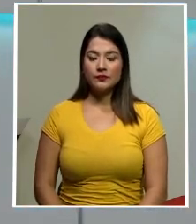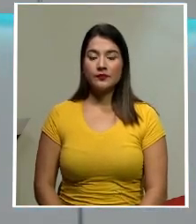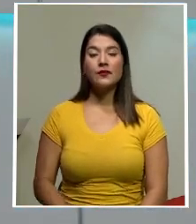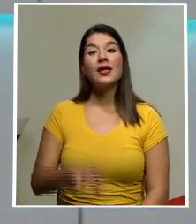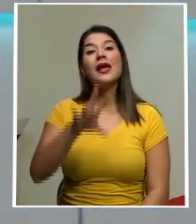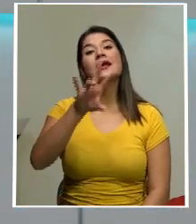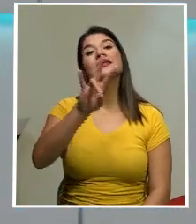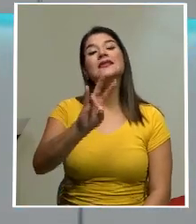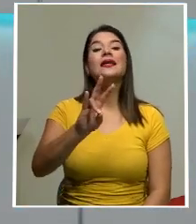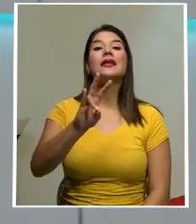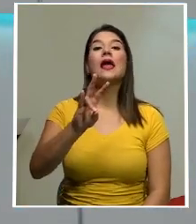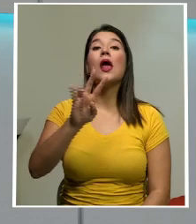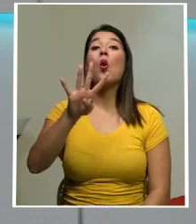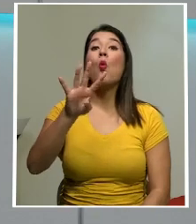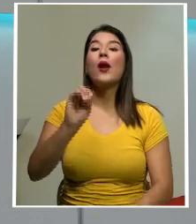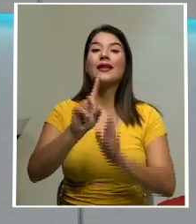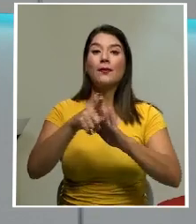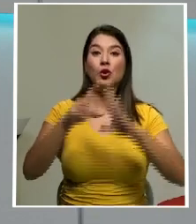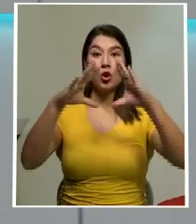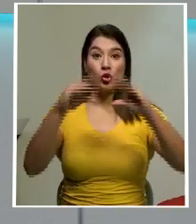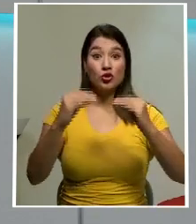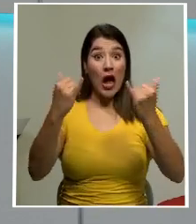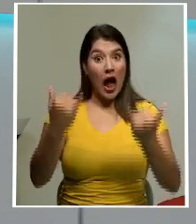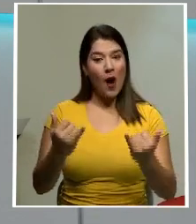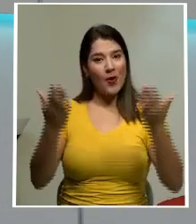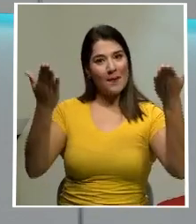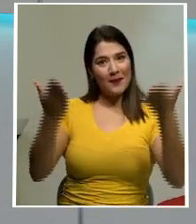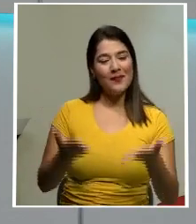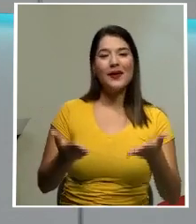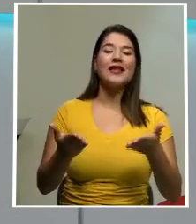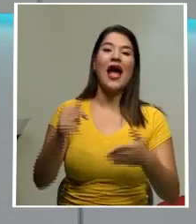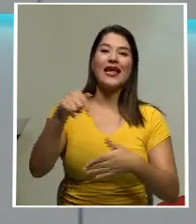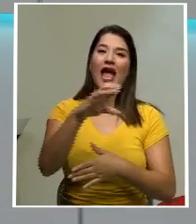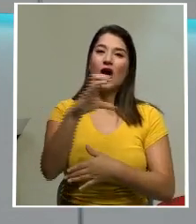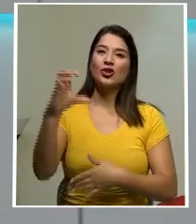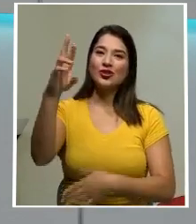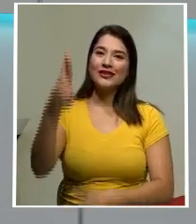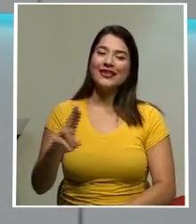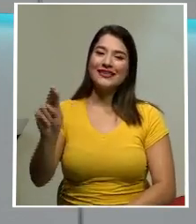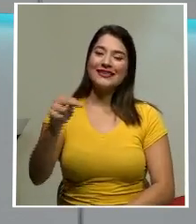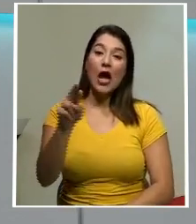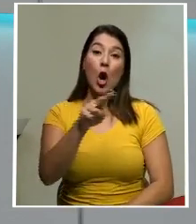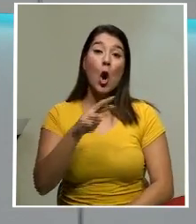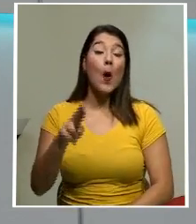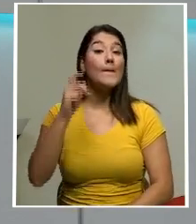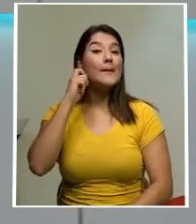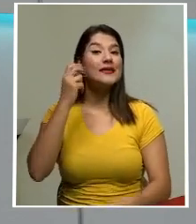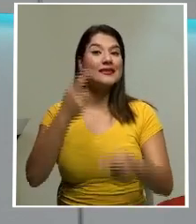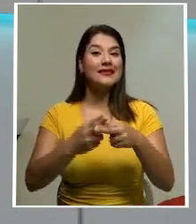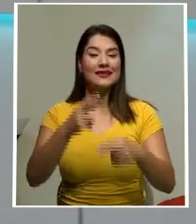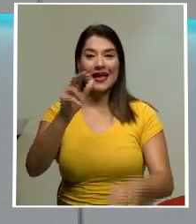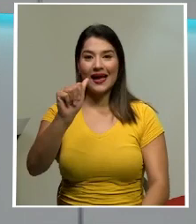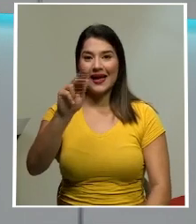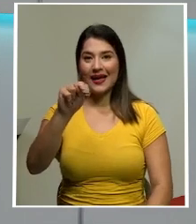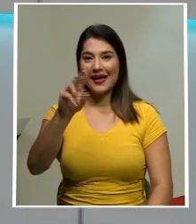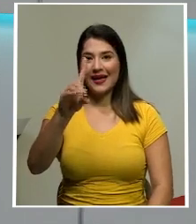7 de la noche con 40 minutos, hora de darle la bienvenida al set de Costa Rica Noticias a nuestra compañera Andrea Salazar de Deportivas del